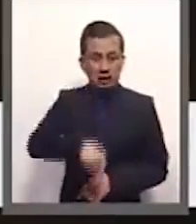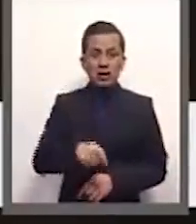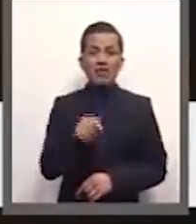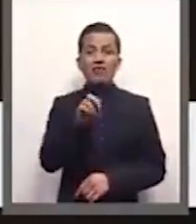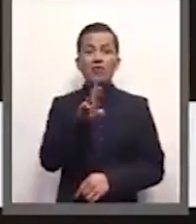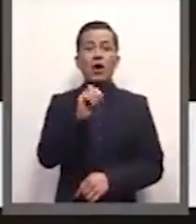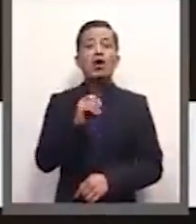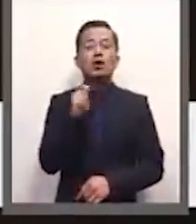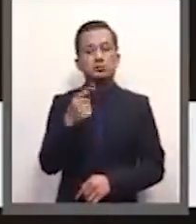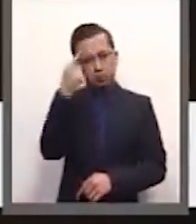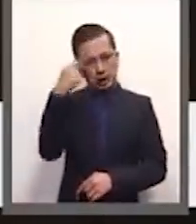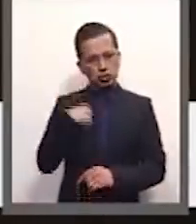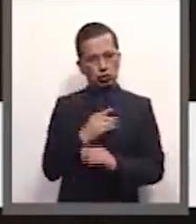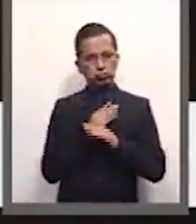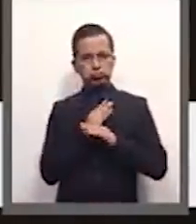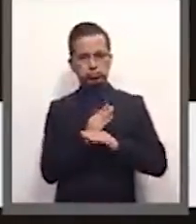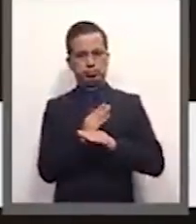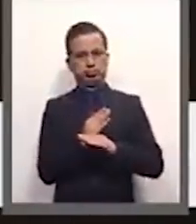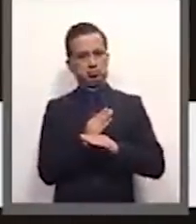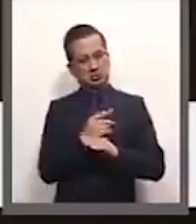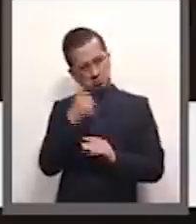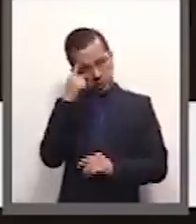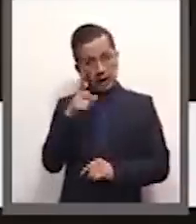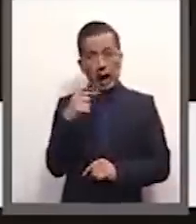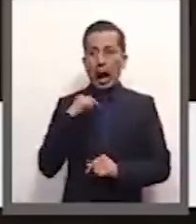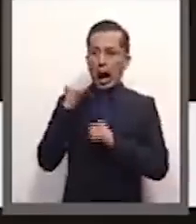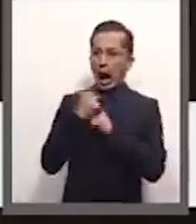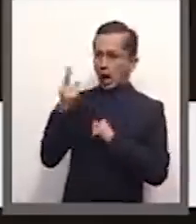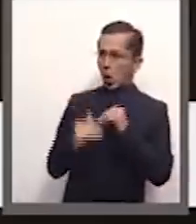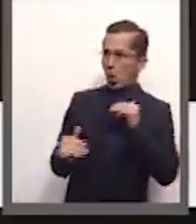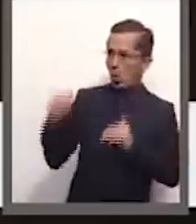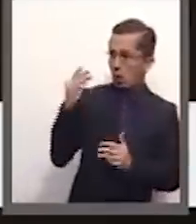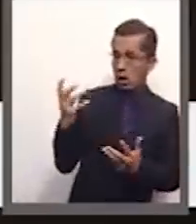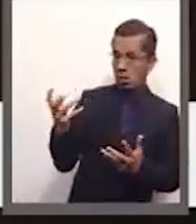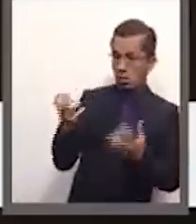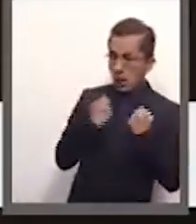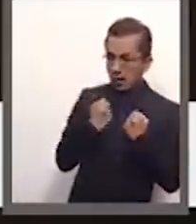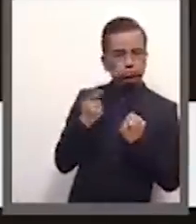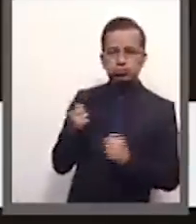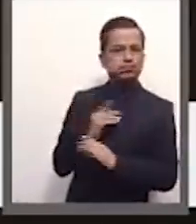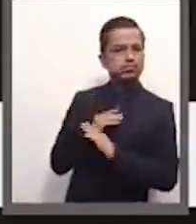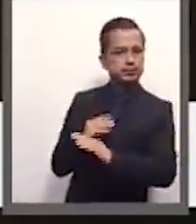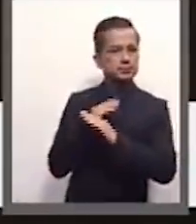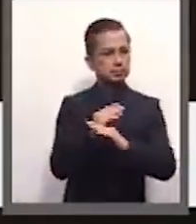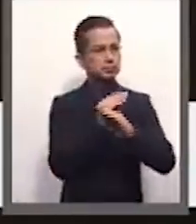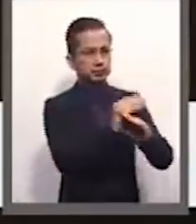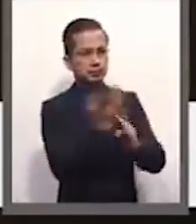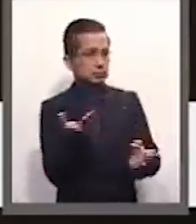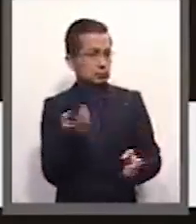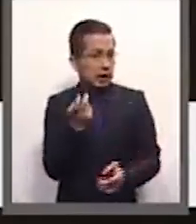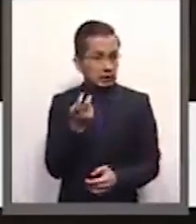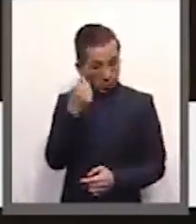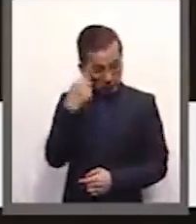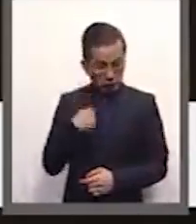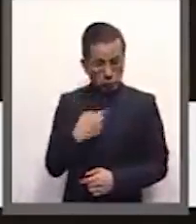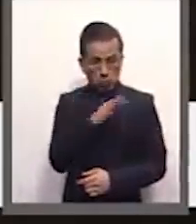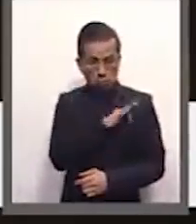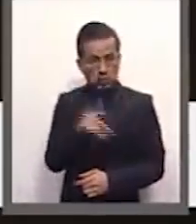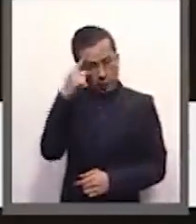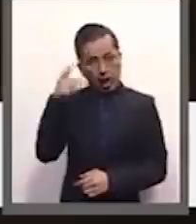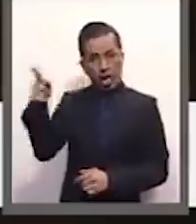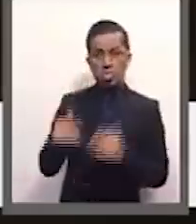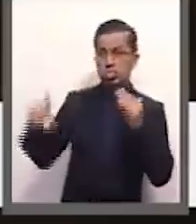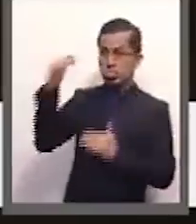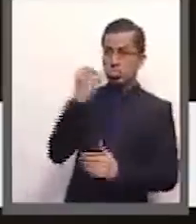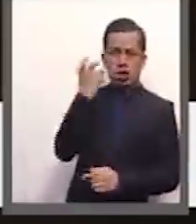de alguno de los poderes, incluido el poder económico. Aquí, como lo dijo el compañero Horacio Duarte, el entonces